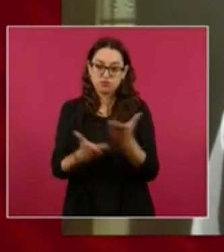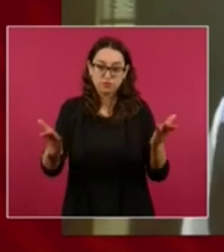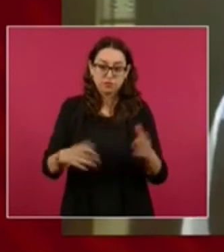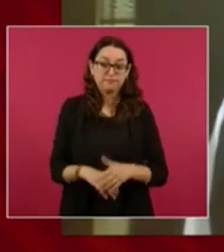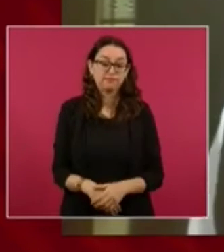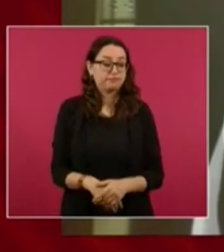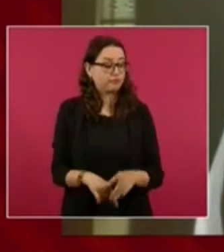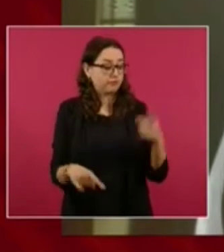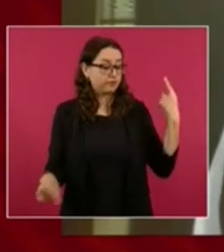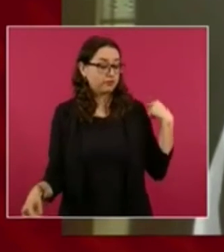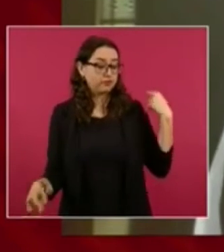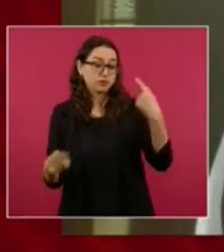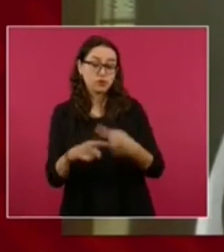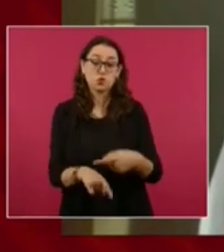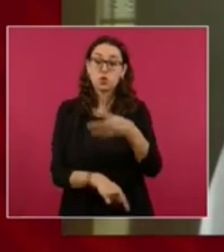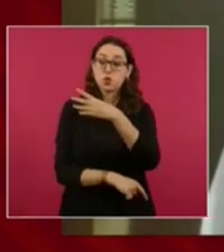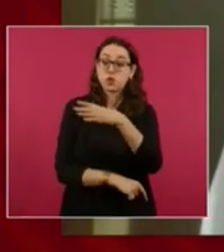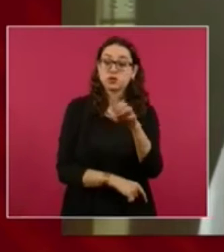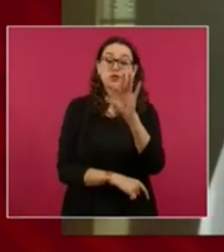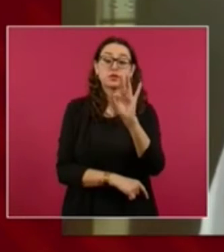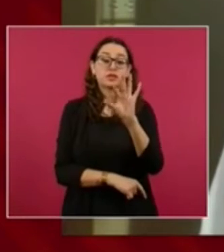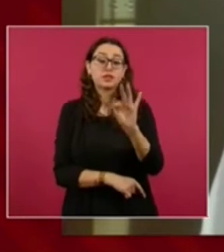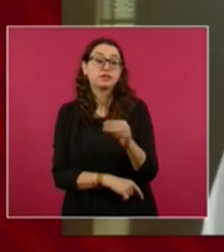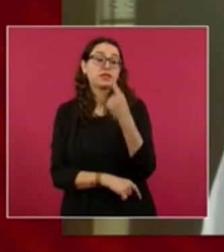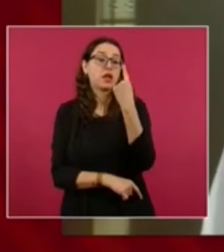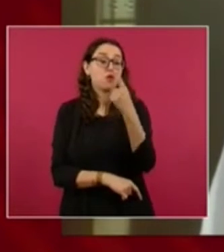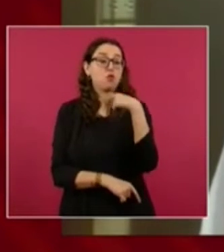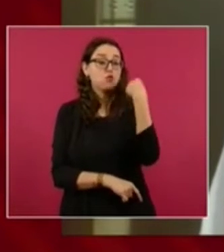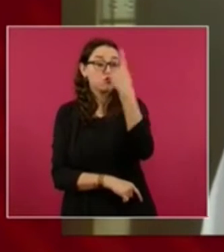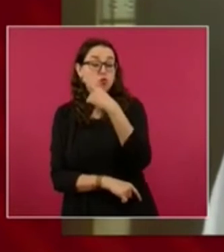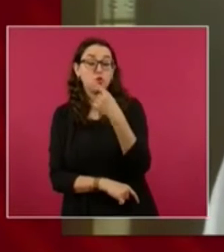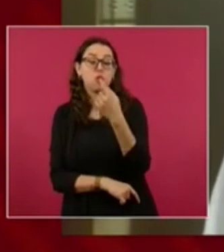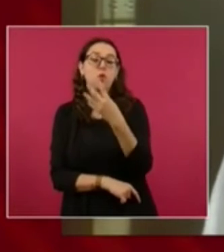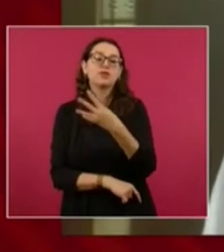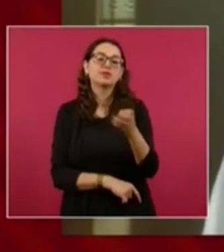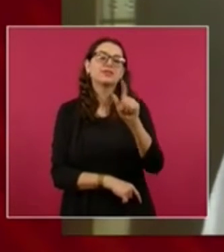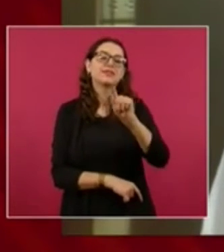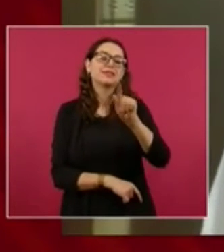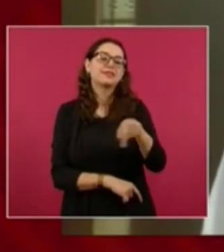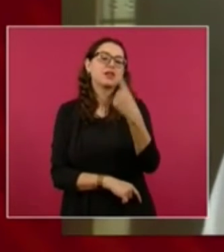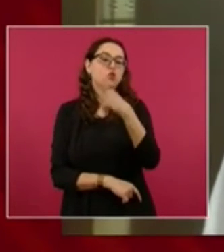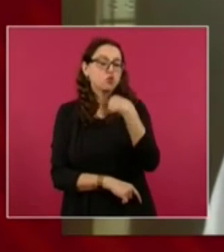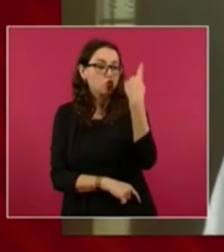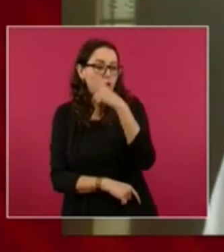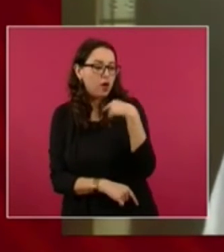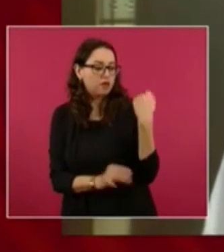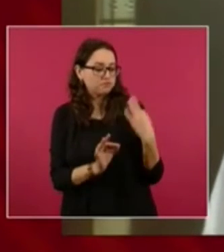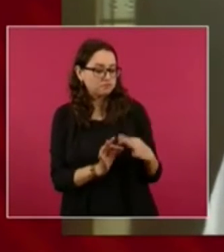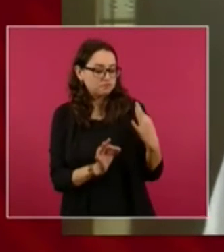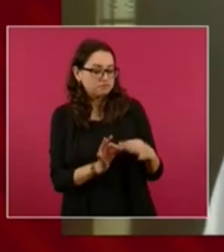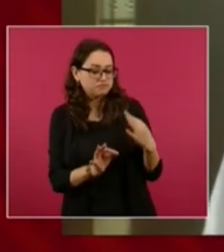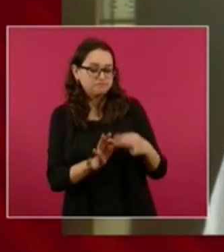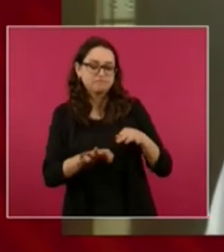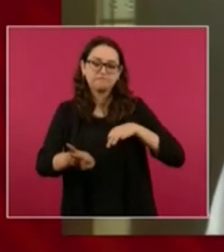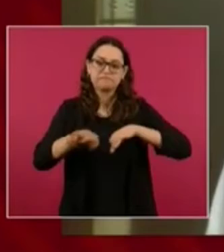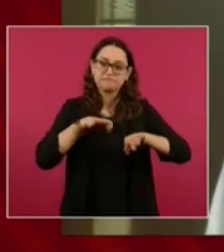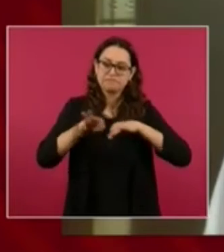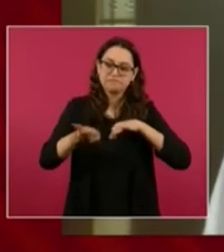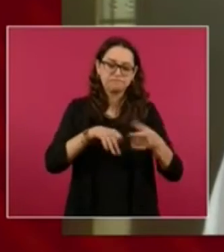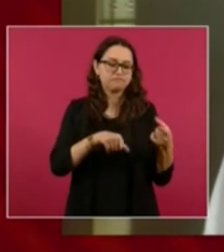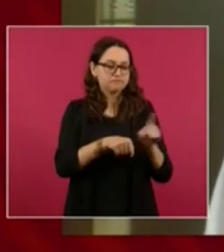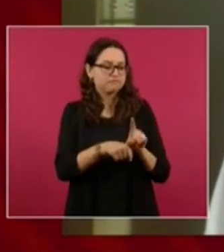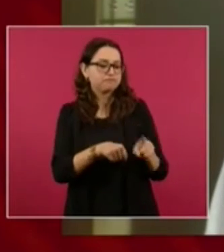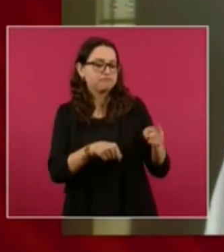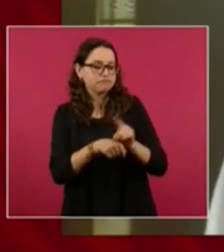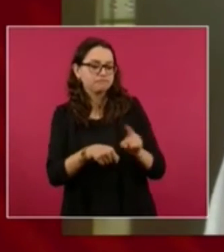metros. Mientras tanto, las labores de rescate continúan. Los familiares de los 10 mineros atrapados esperan con incertidumbre